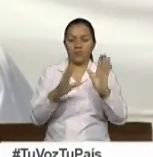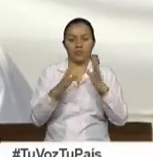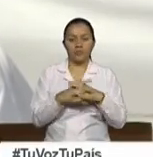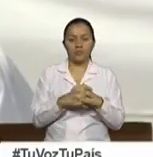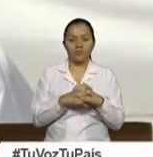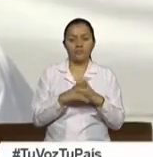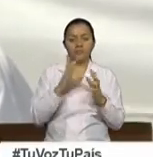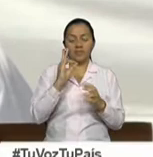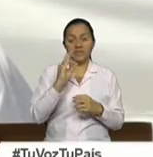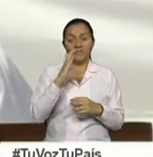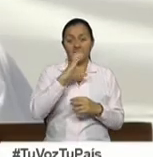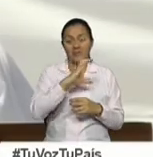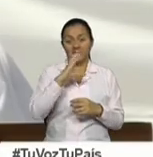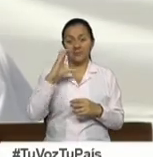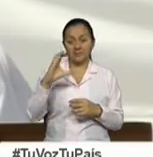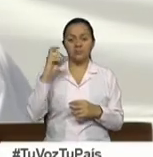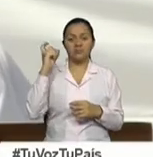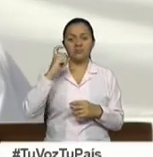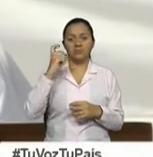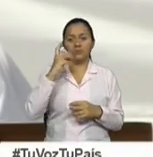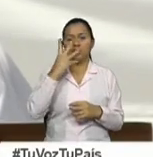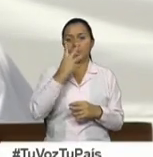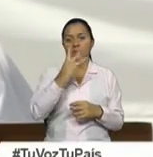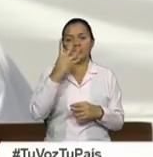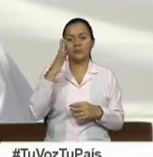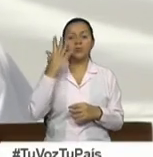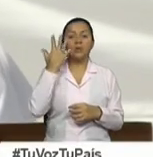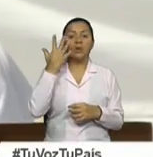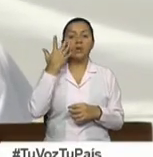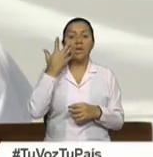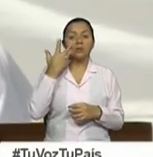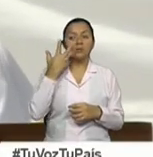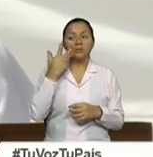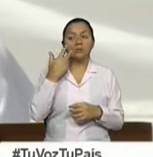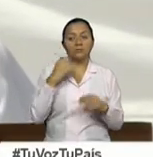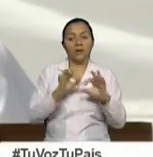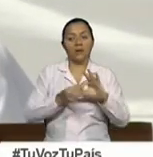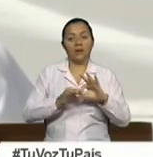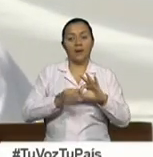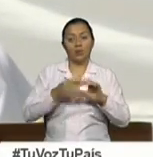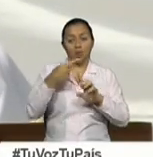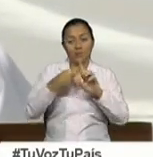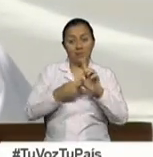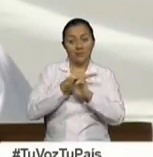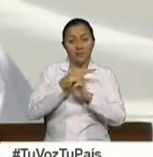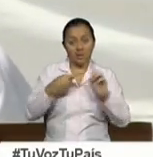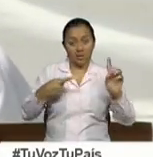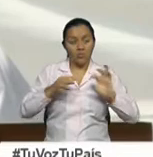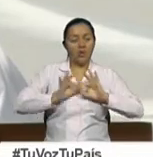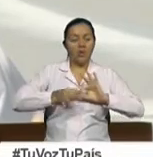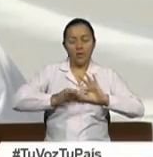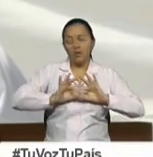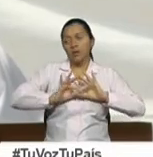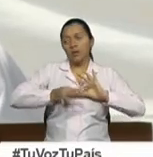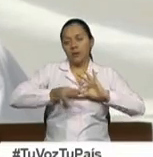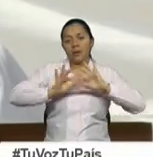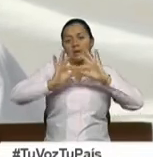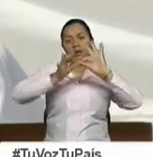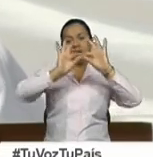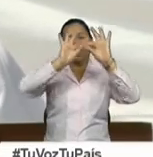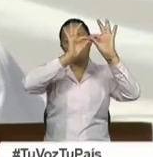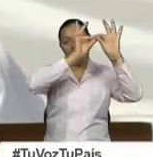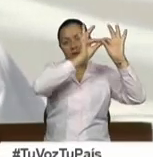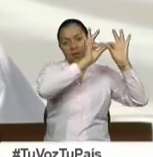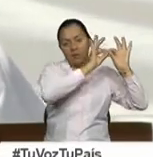de FCC requeriría 45 días para pararla, hacer las reparaciones y volverla a